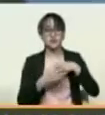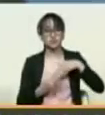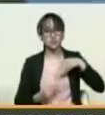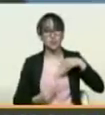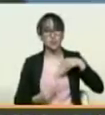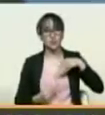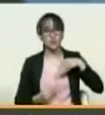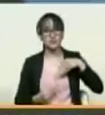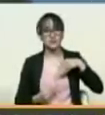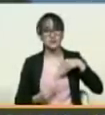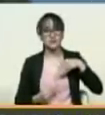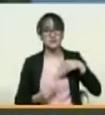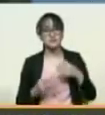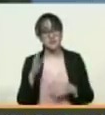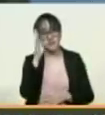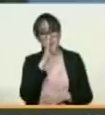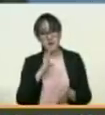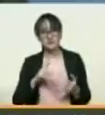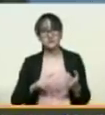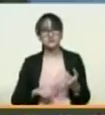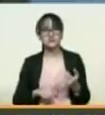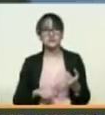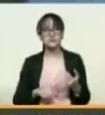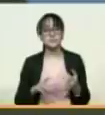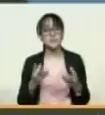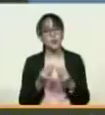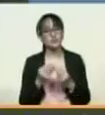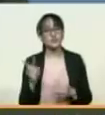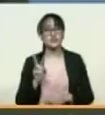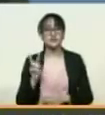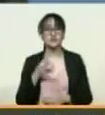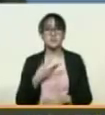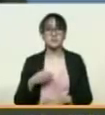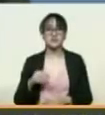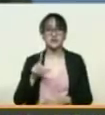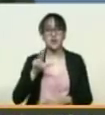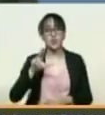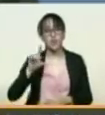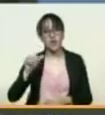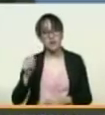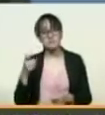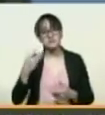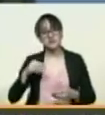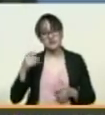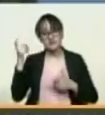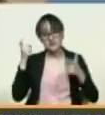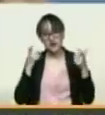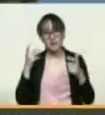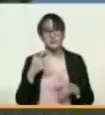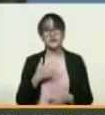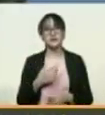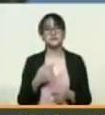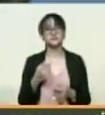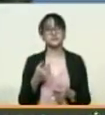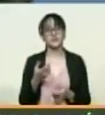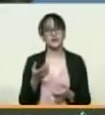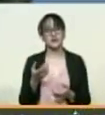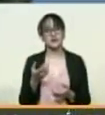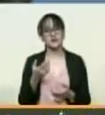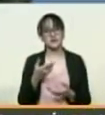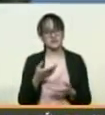fue Brasil, conjuntamente con Venezuela, el presidente Lula, el presidente Chávez, los presidentes